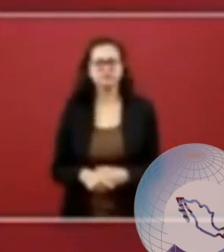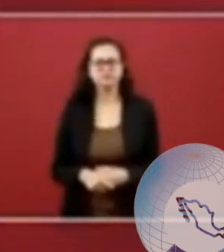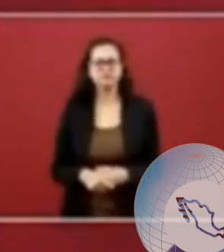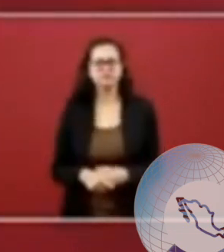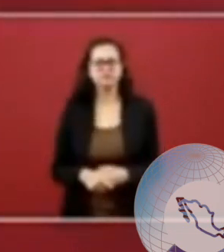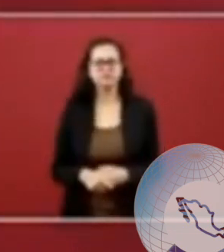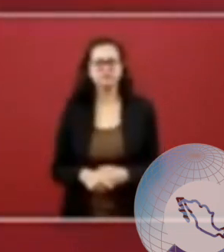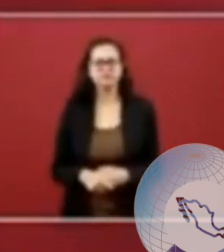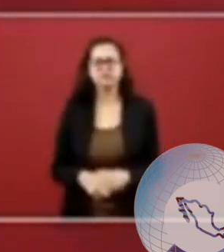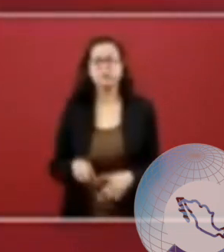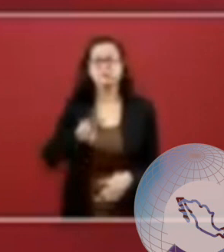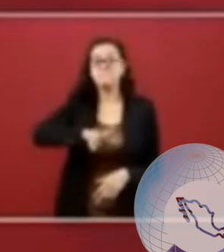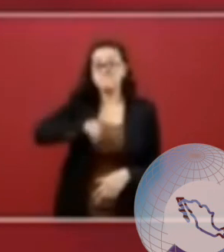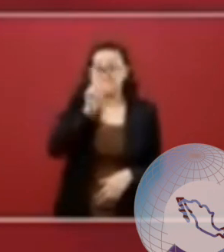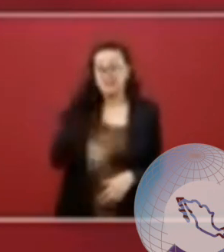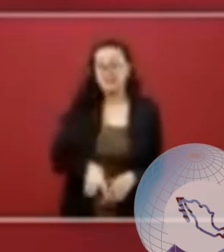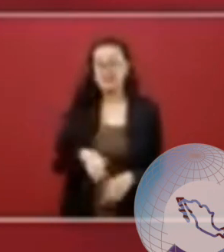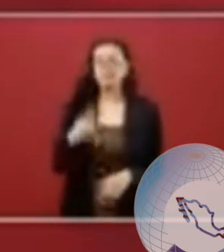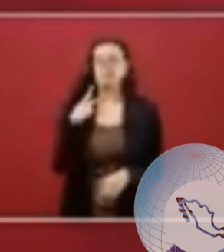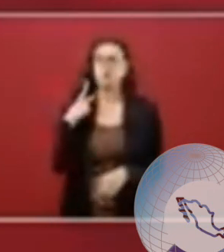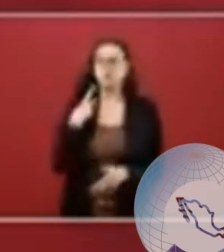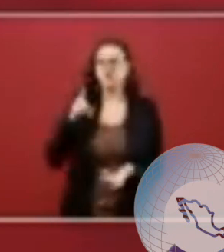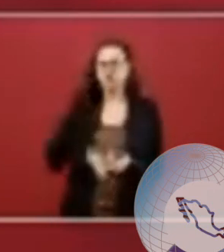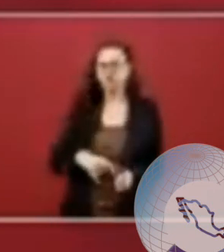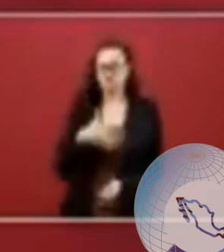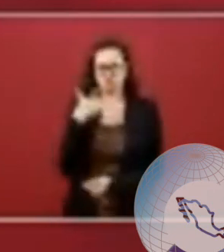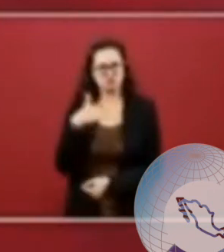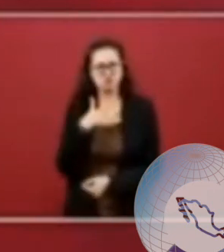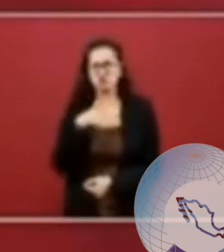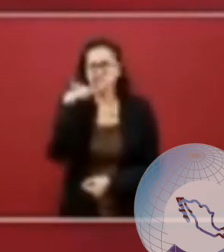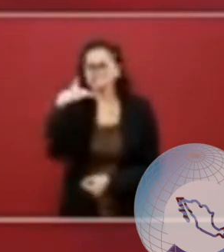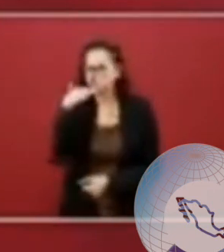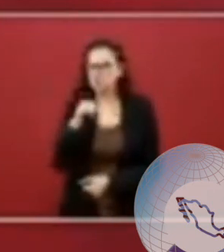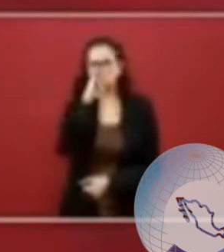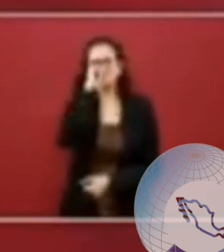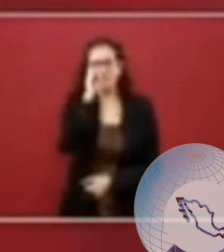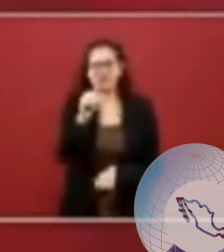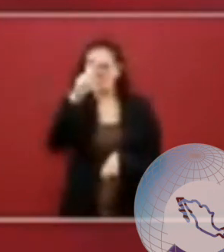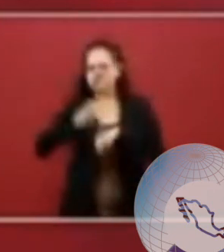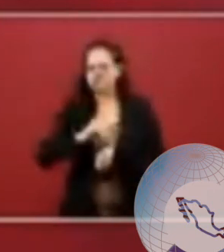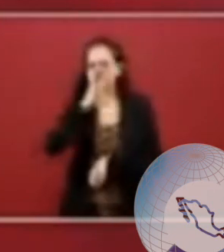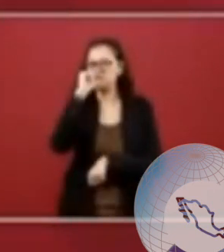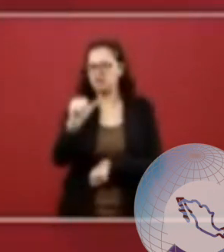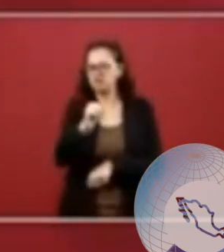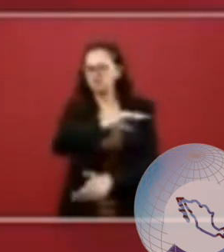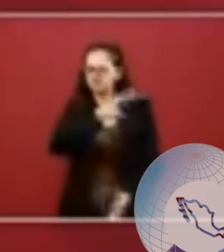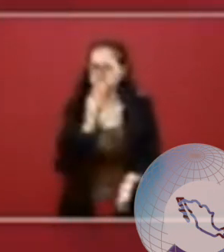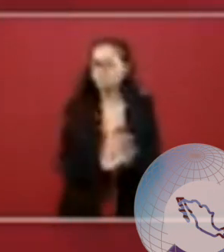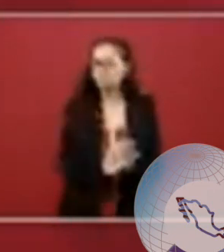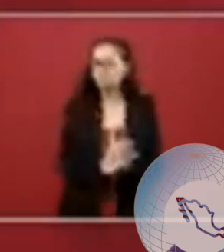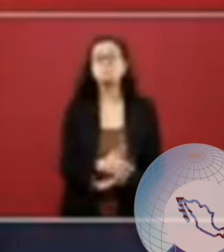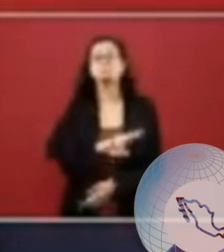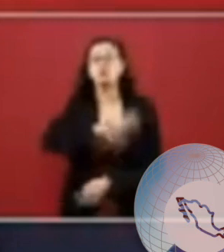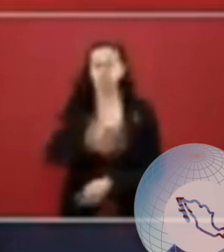Si hay voluntad política de no permitir la corrupción, se acaba la corrupción.